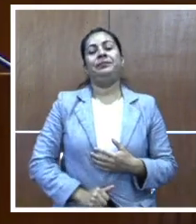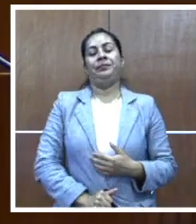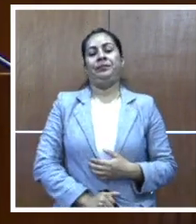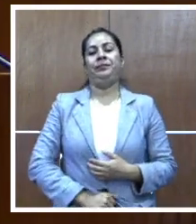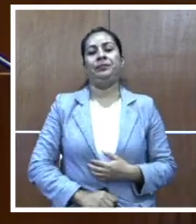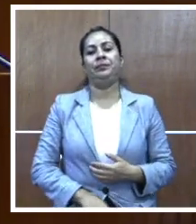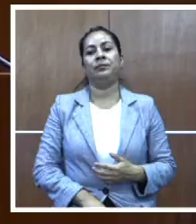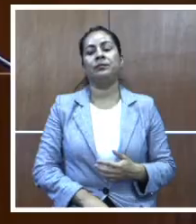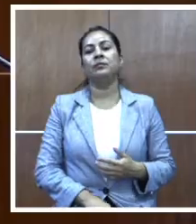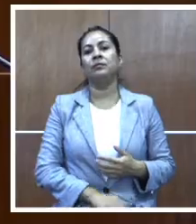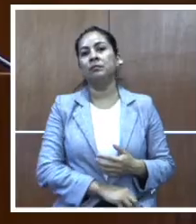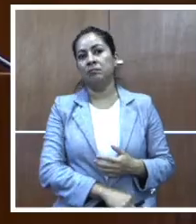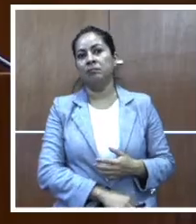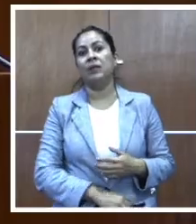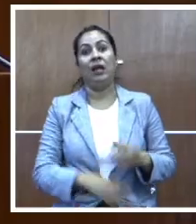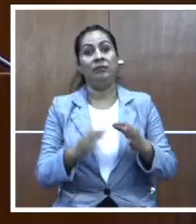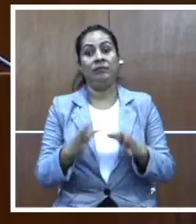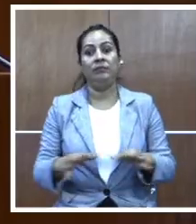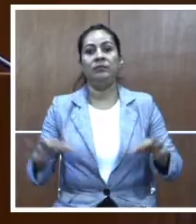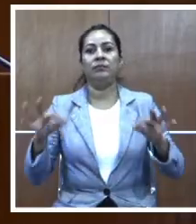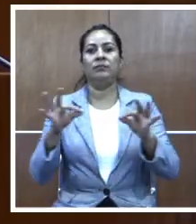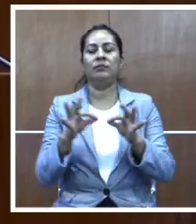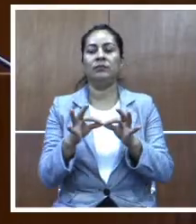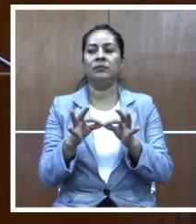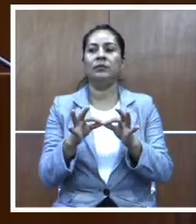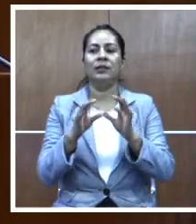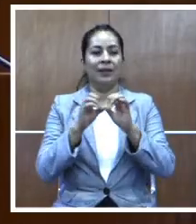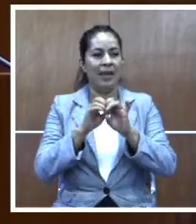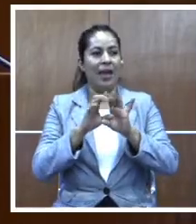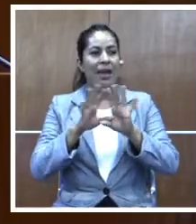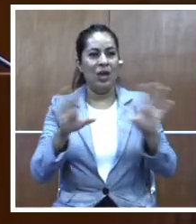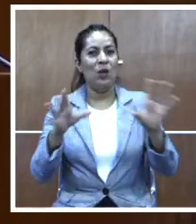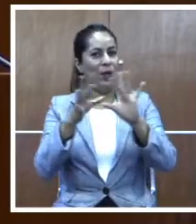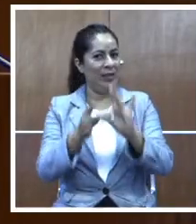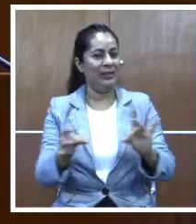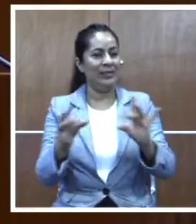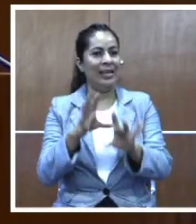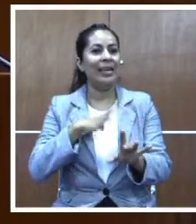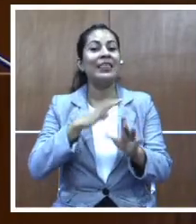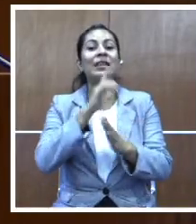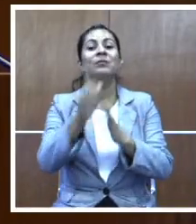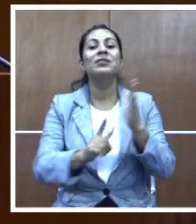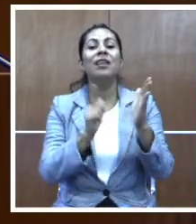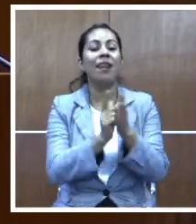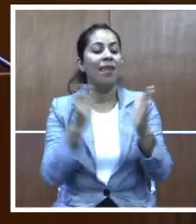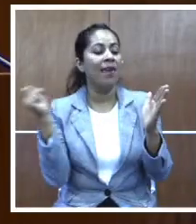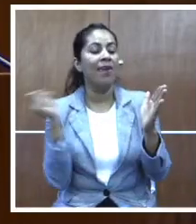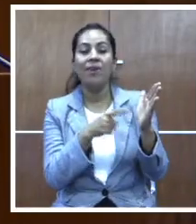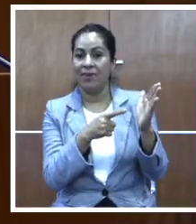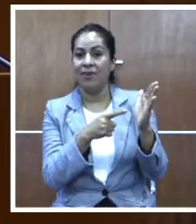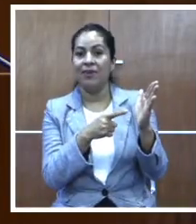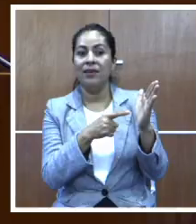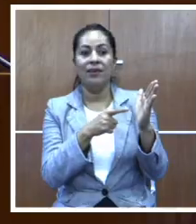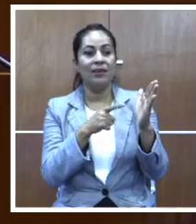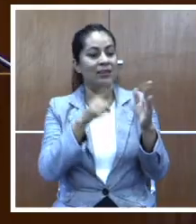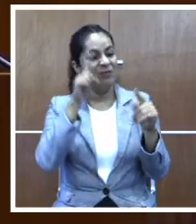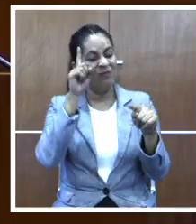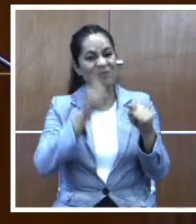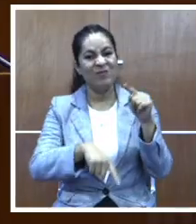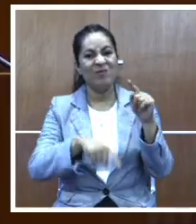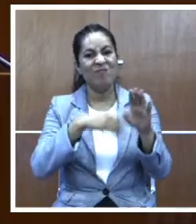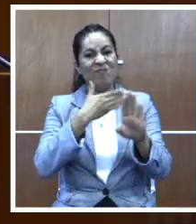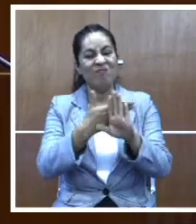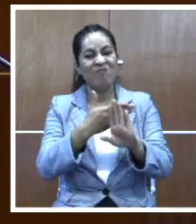políticos. Es importante dejar con claridad que tenemos una ley orgánica que ha sido violentada